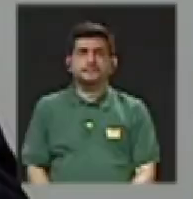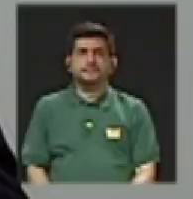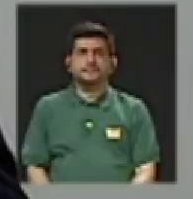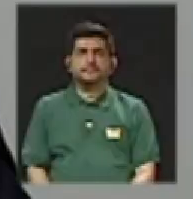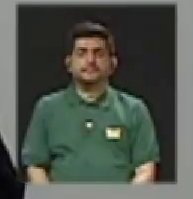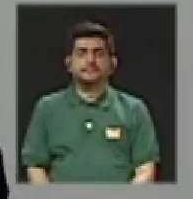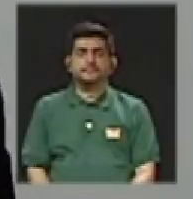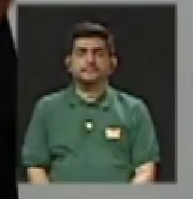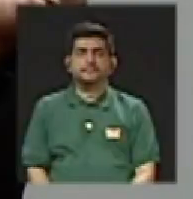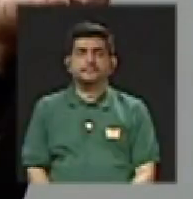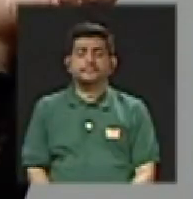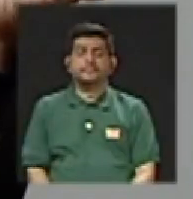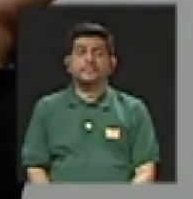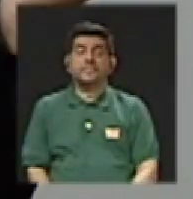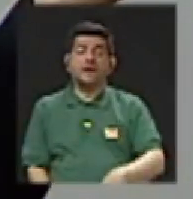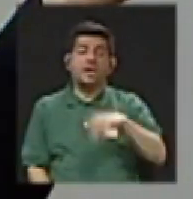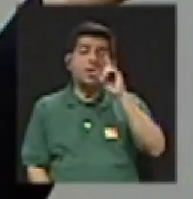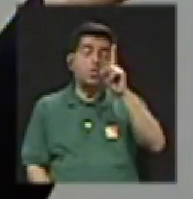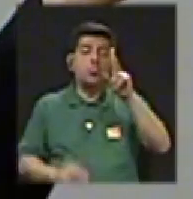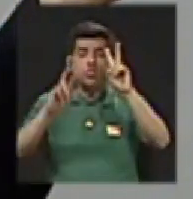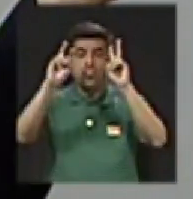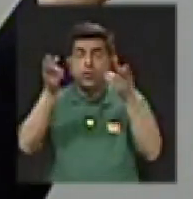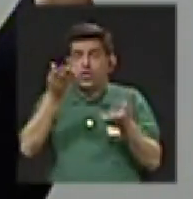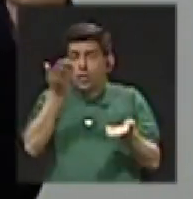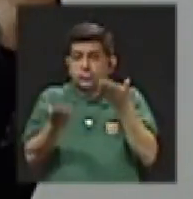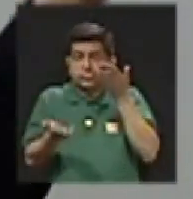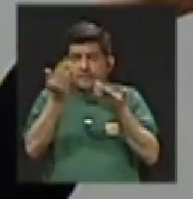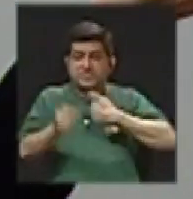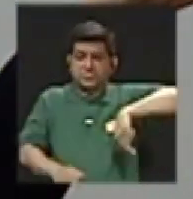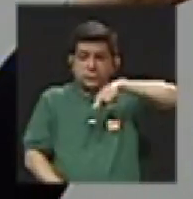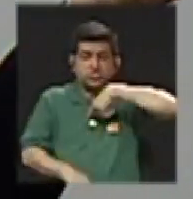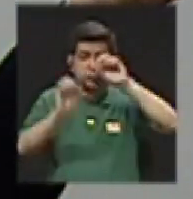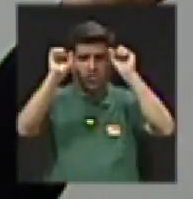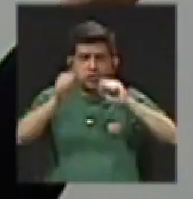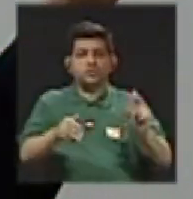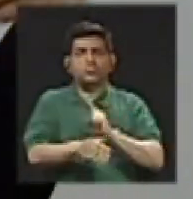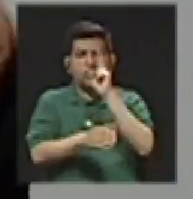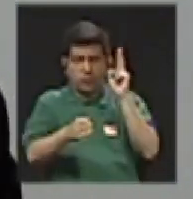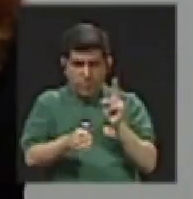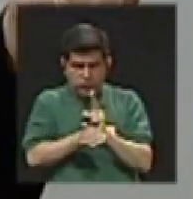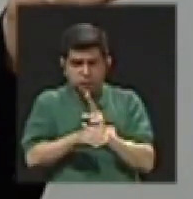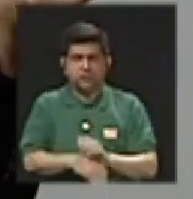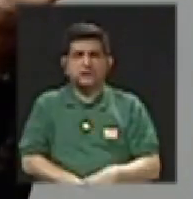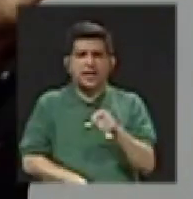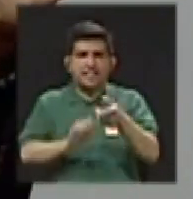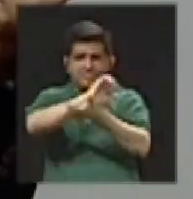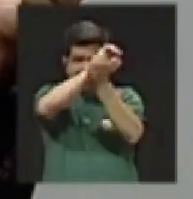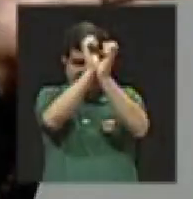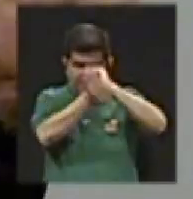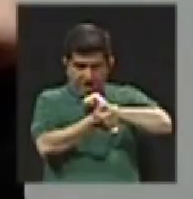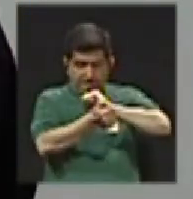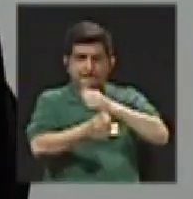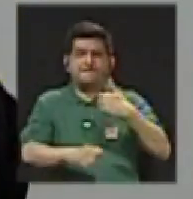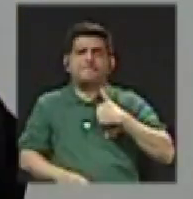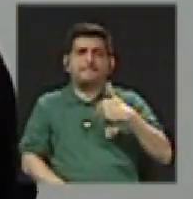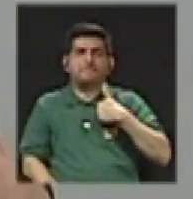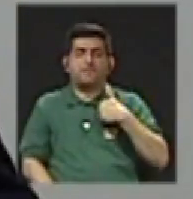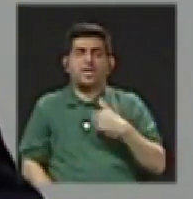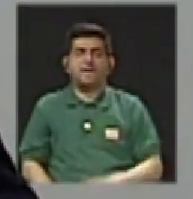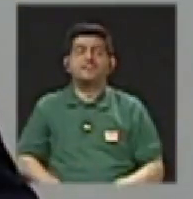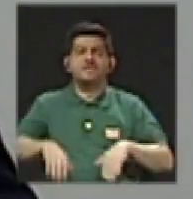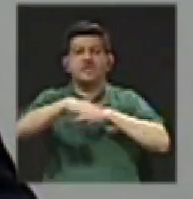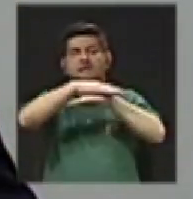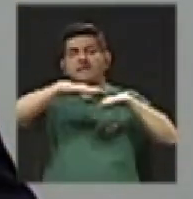día. Uno de los temas que tal vez podríamos aquí utilizar sobre este cambio de la